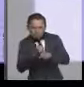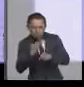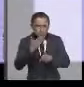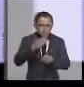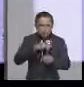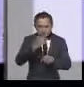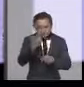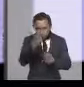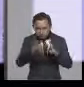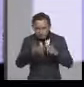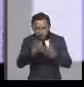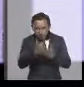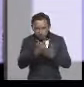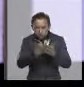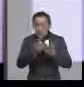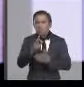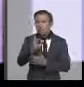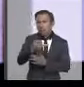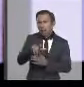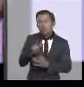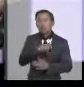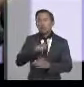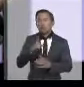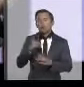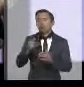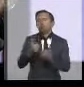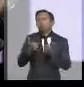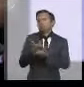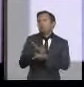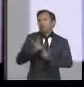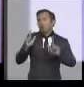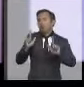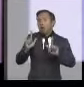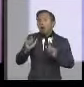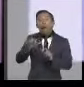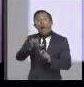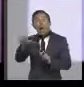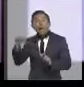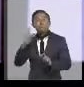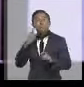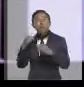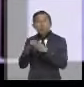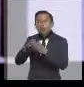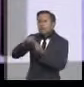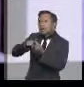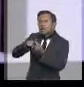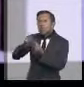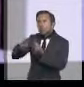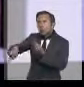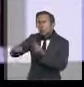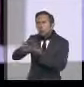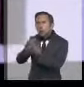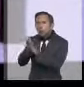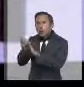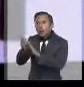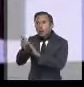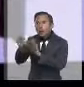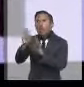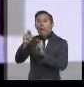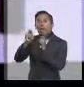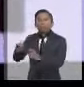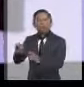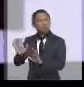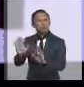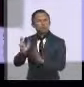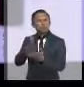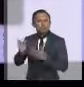no se han puesto de acuerdo, ahorita lo dije, porque por eso no tenemos un fiscal autónomo en este momento. Tenemos que mocharle la mano al que robe,